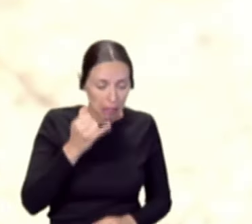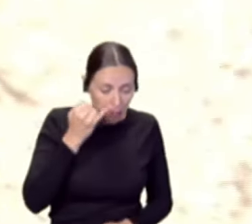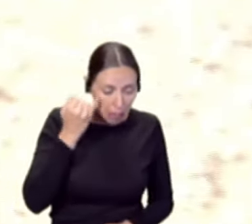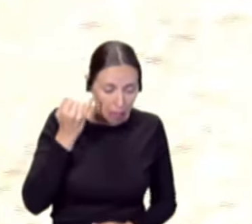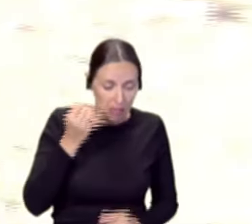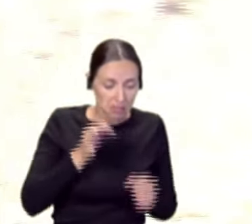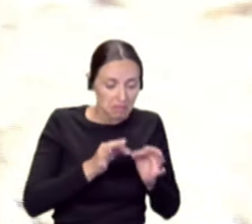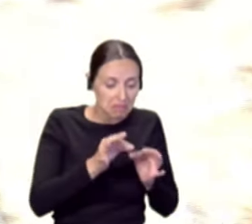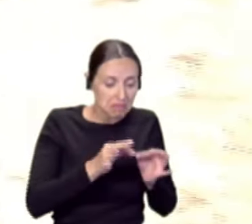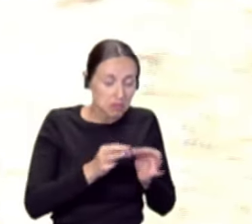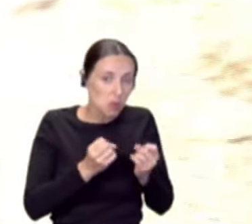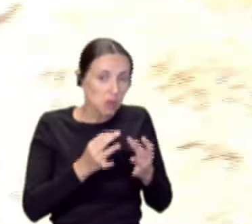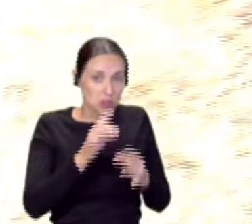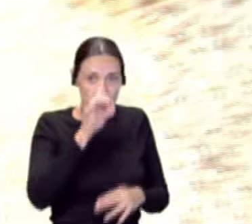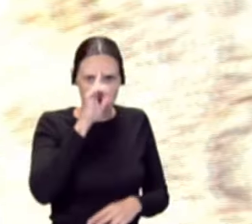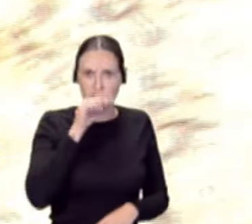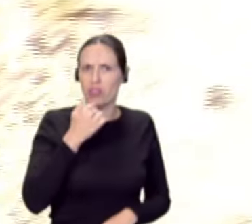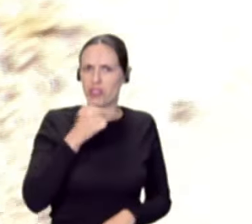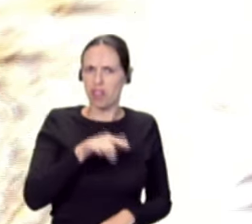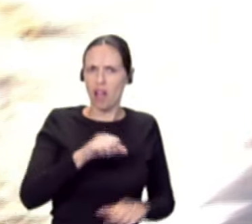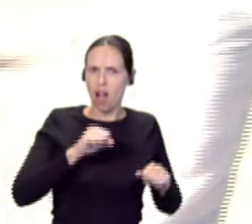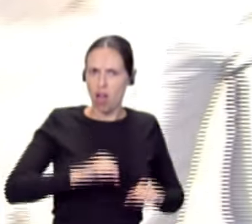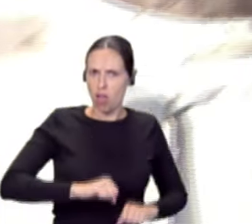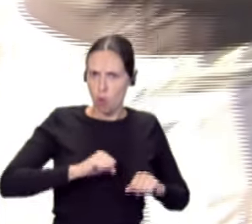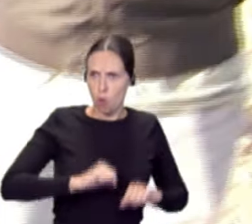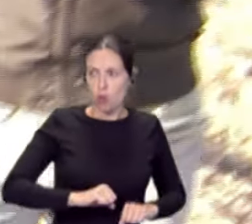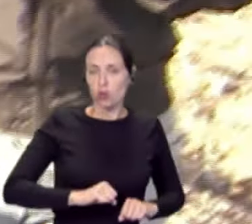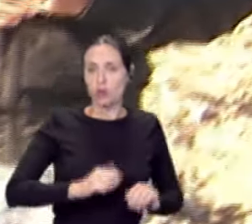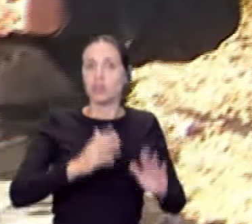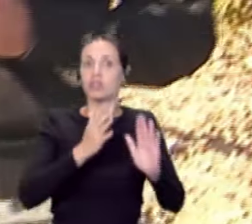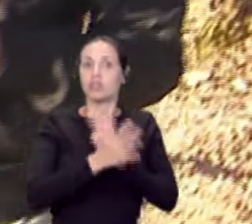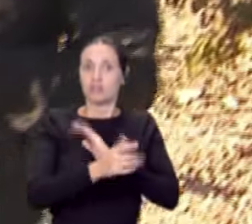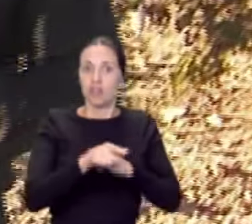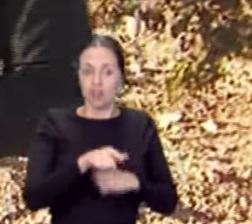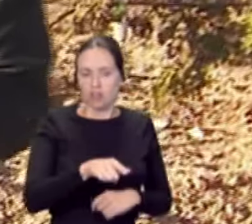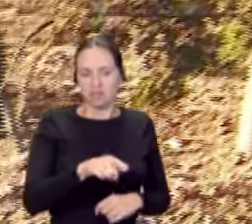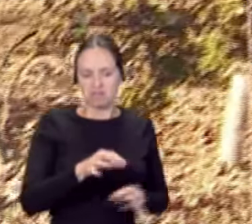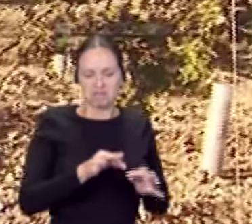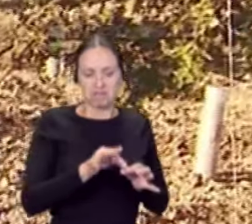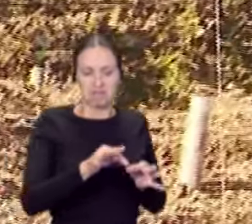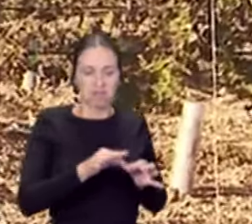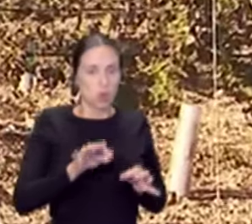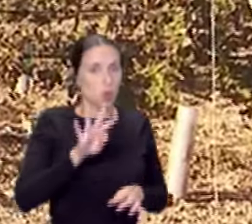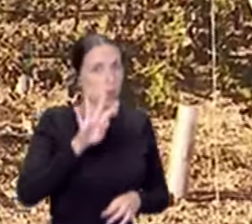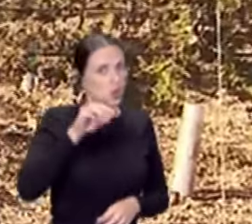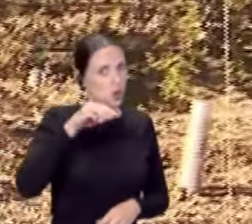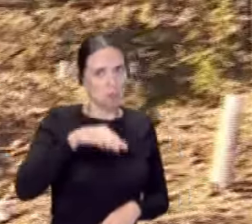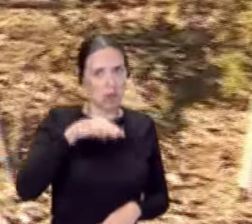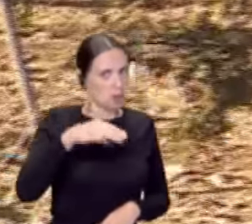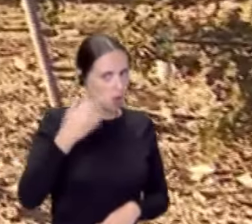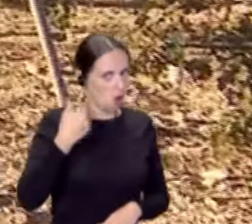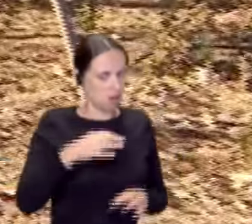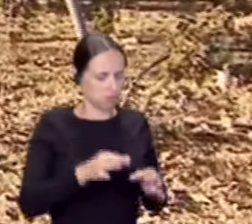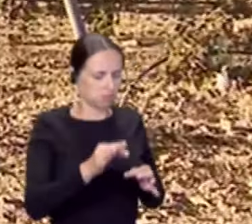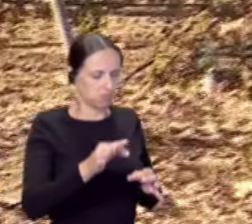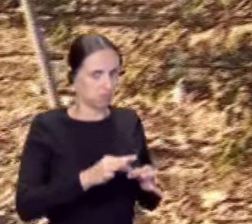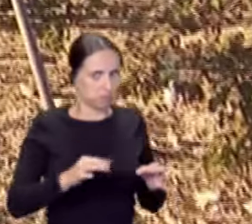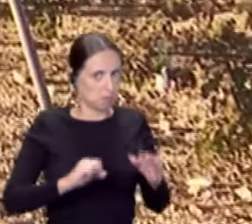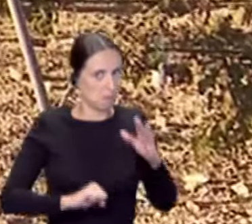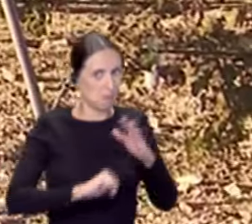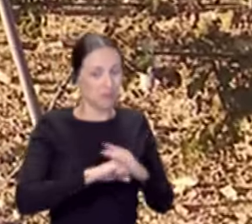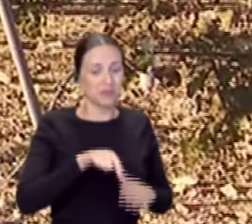que nos comentan que es adulto. Este mosquito, por tanto, tiene que estar en esos 4 milímetros. Esto es solo un ejemplo de lo que nos encontramos